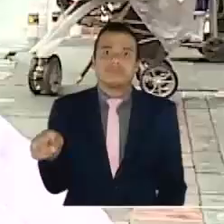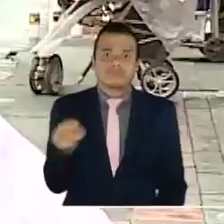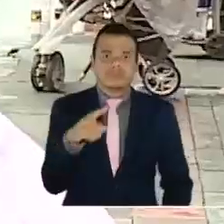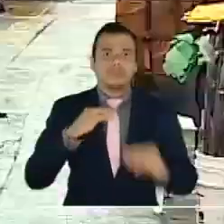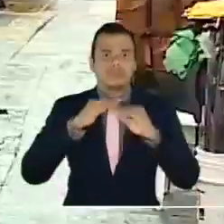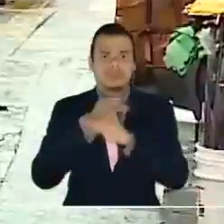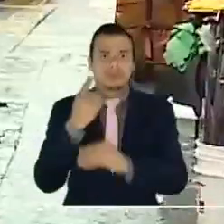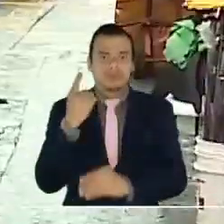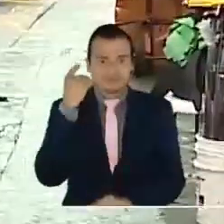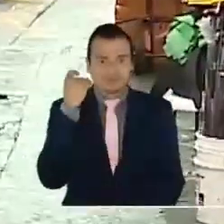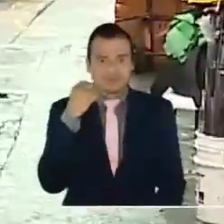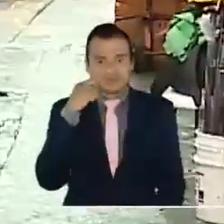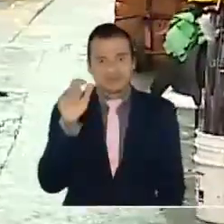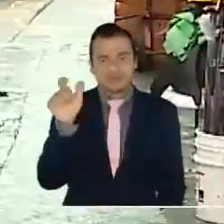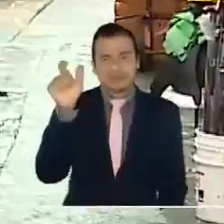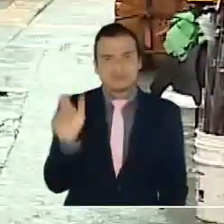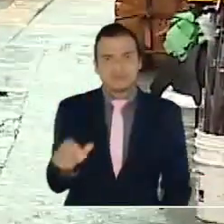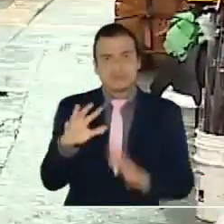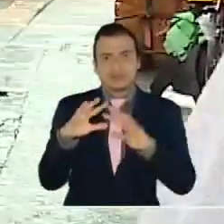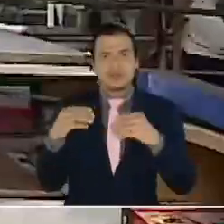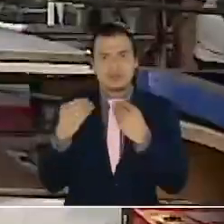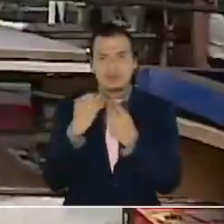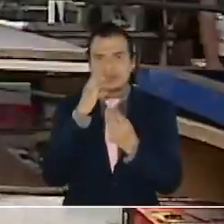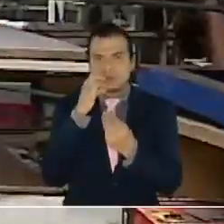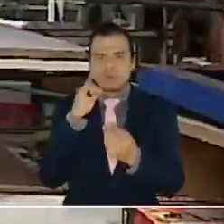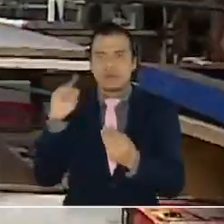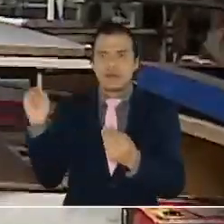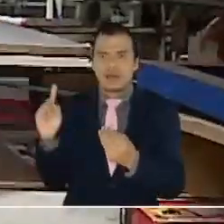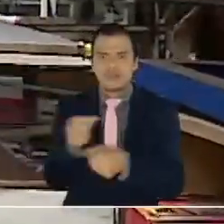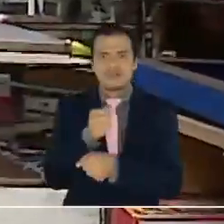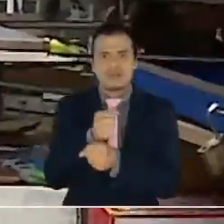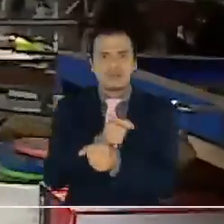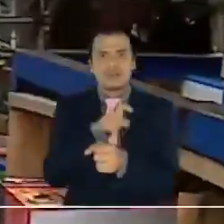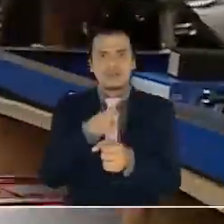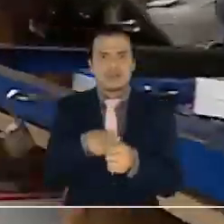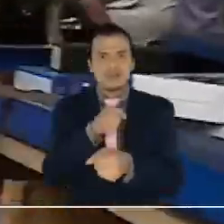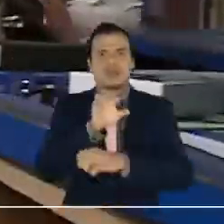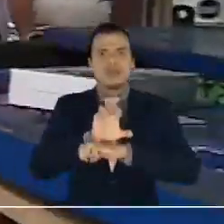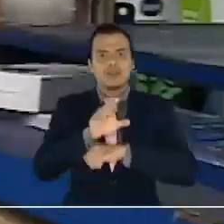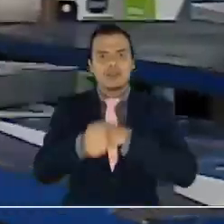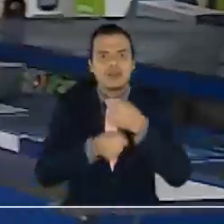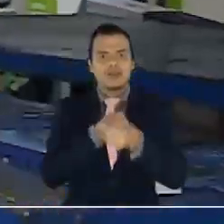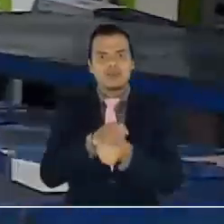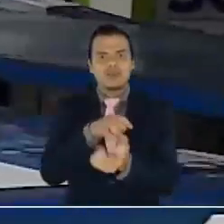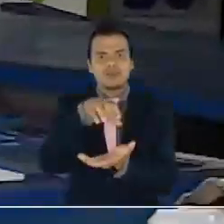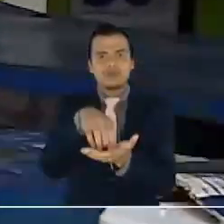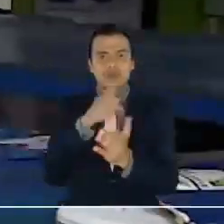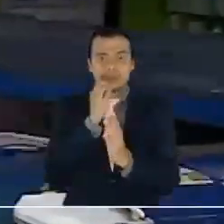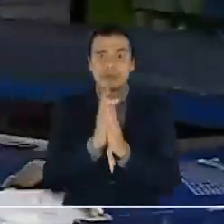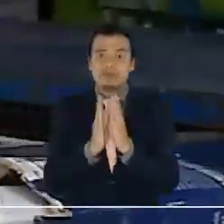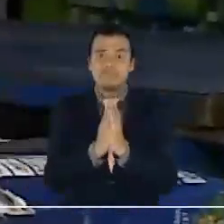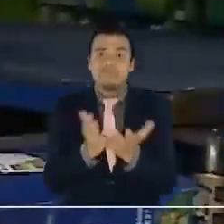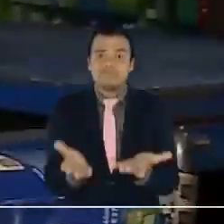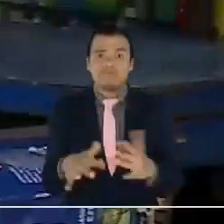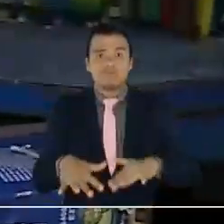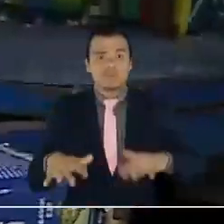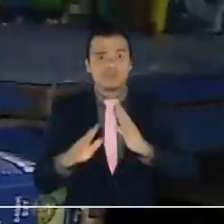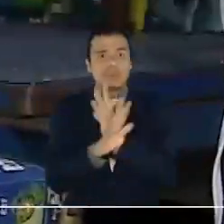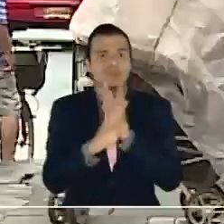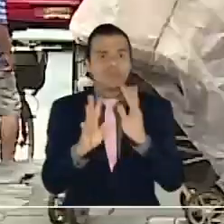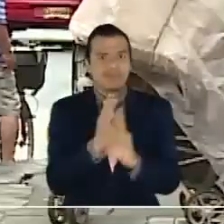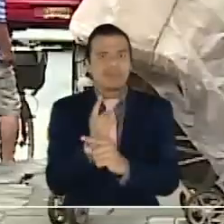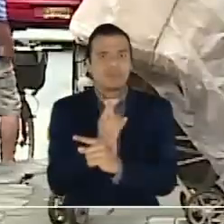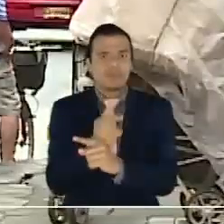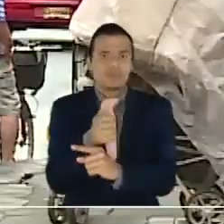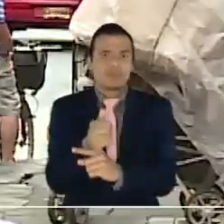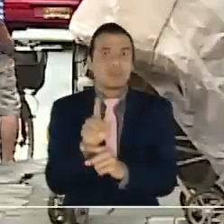Cali, que ha trabajado por años con Grecocentro, es necesario que las autoridades garanticen un adecuado uso del espacio público que se liberará. Que al final los que